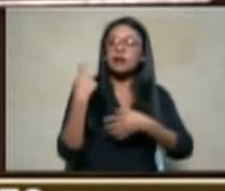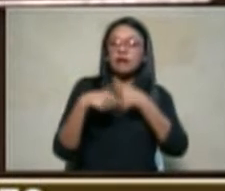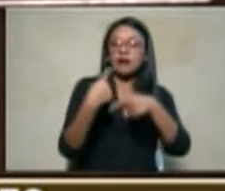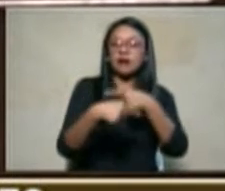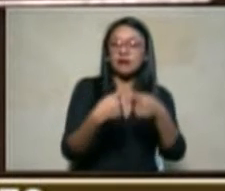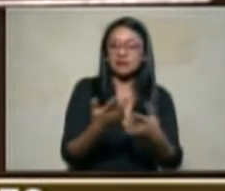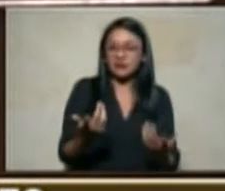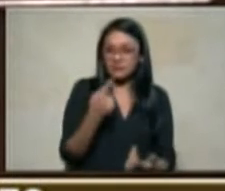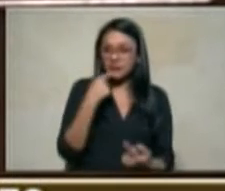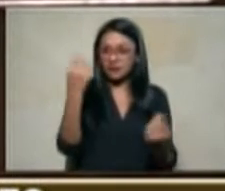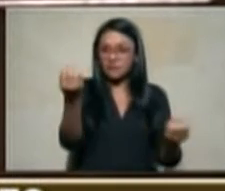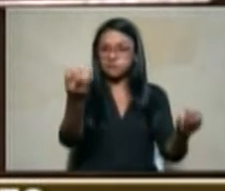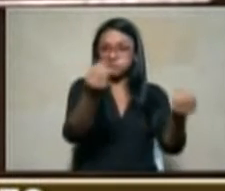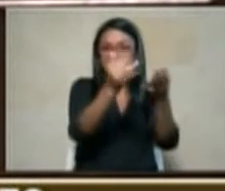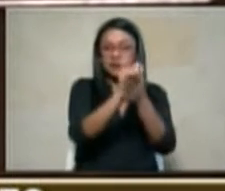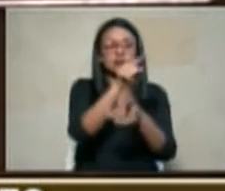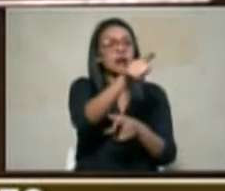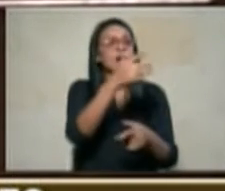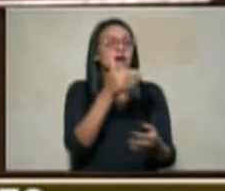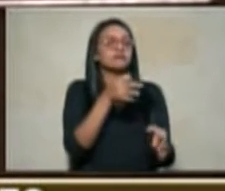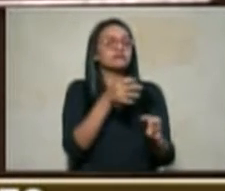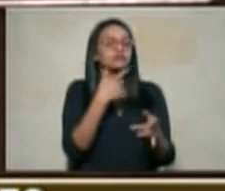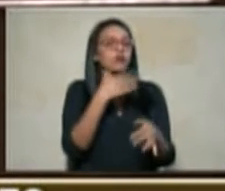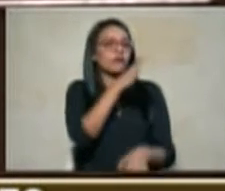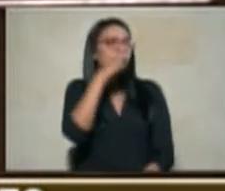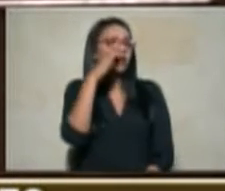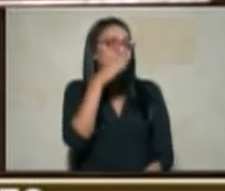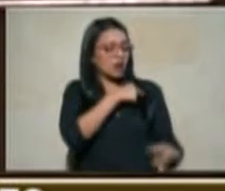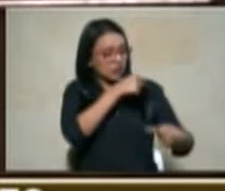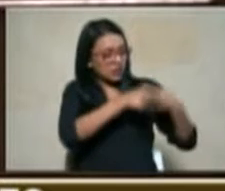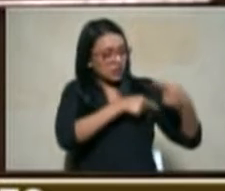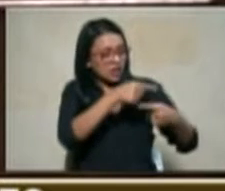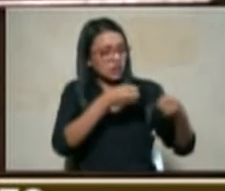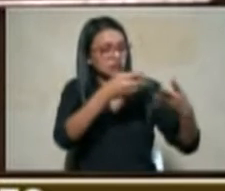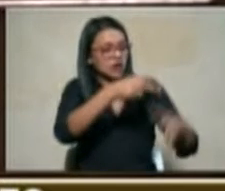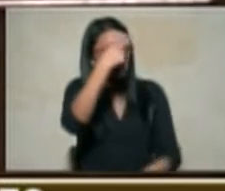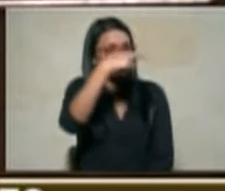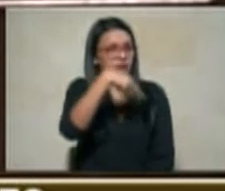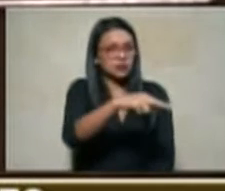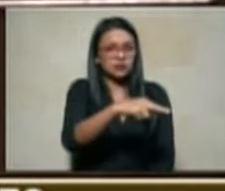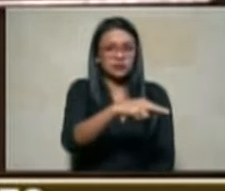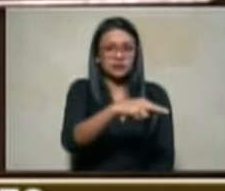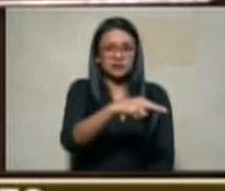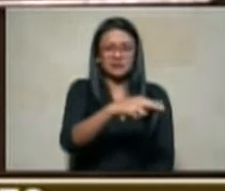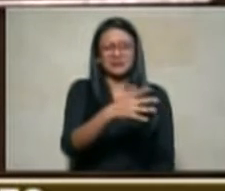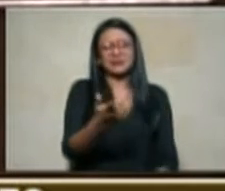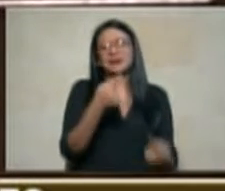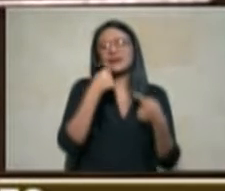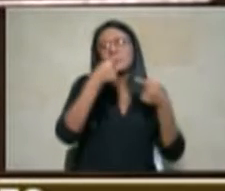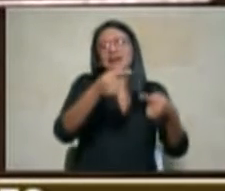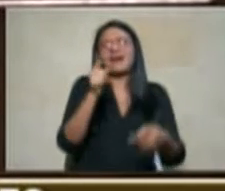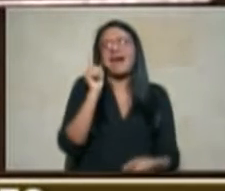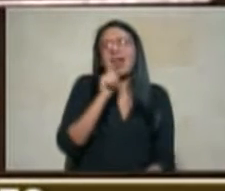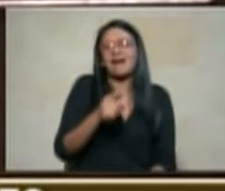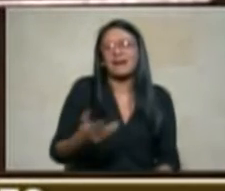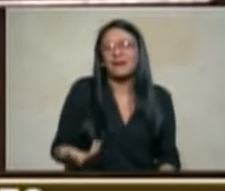Que me lo digan todos los que son de provincia, que tengan una finca a ver qué les queda para sus nietos. Entonces no digan mentiras.